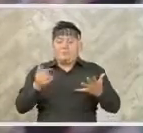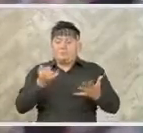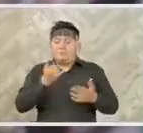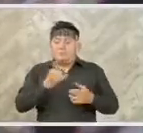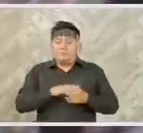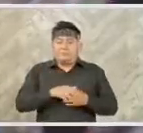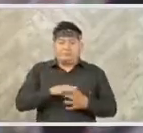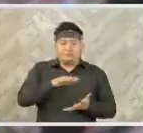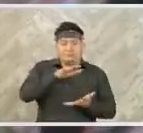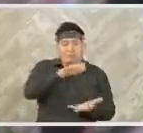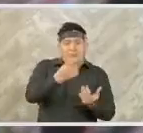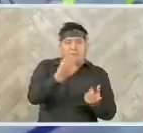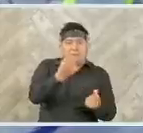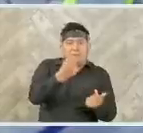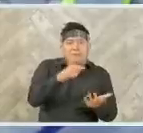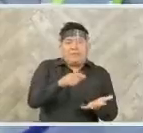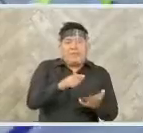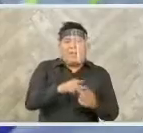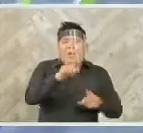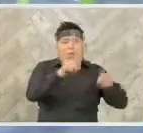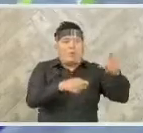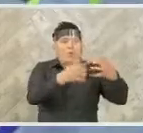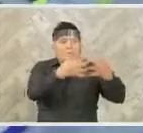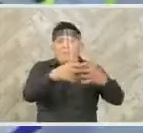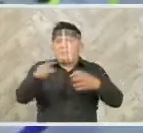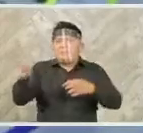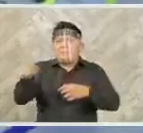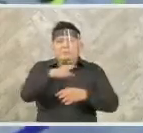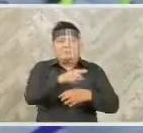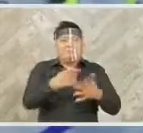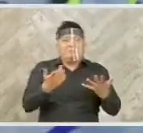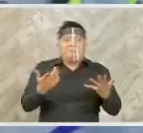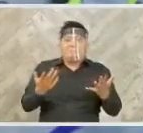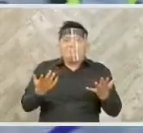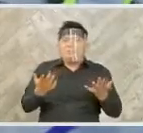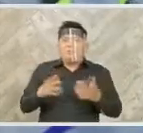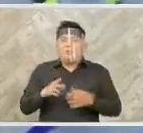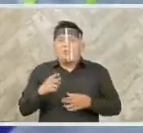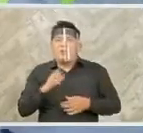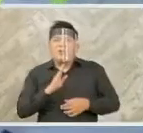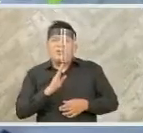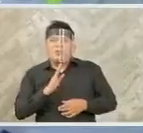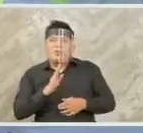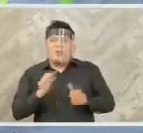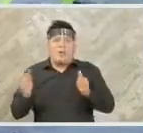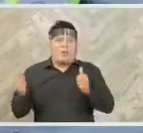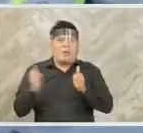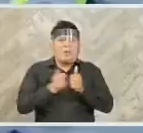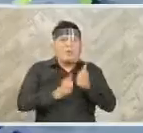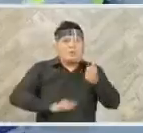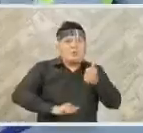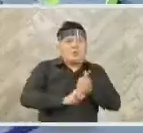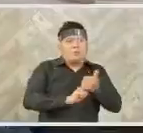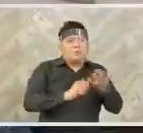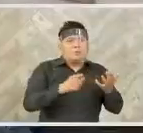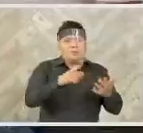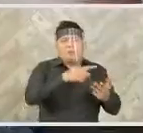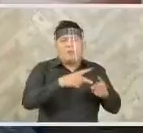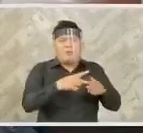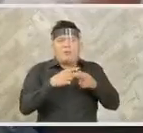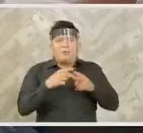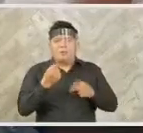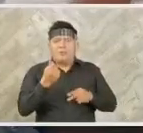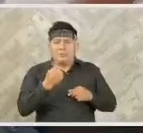hay empresas que no tienen una garantía, un codeudor, un fiador. Con este convenio la alcaldía respalda esos créditos